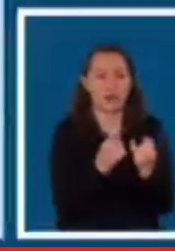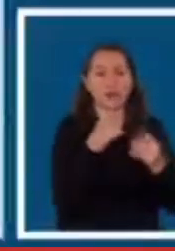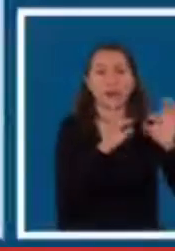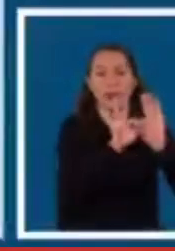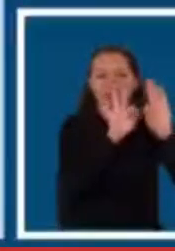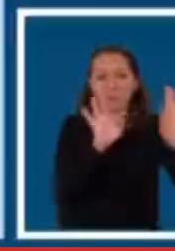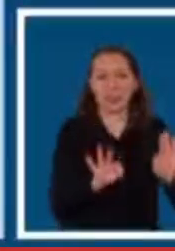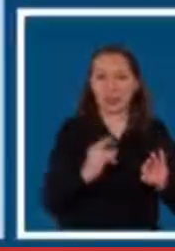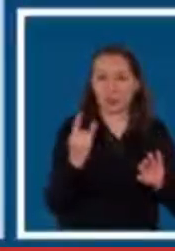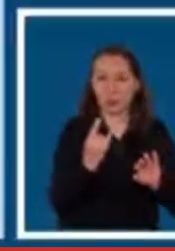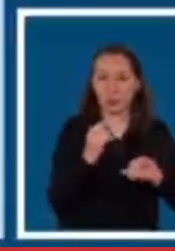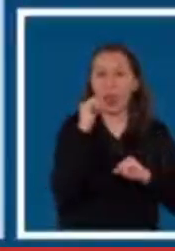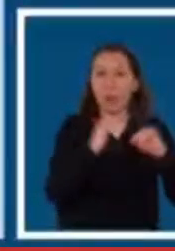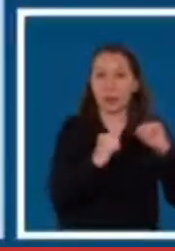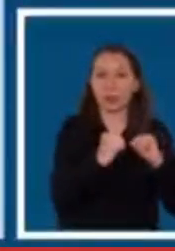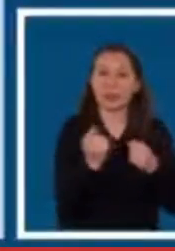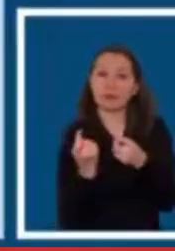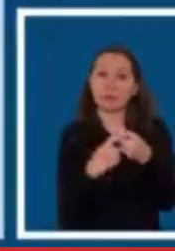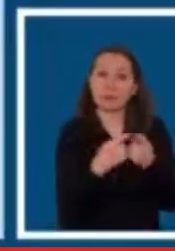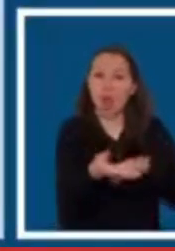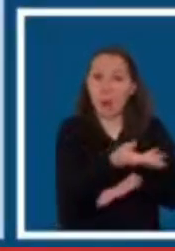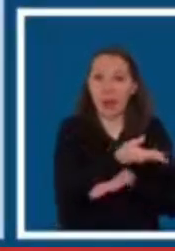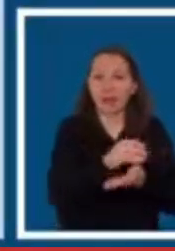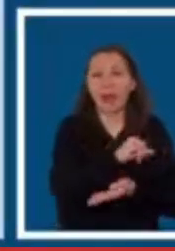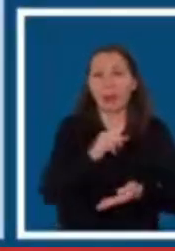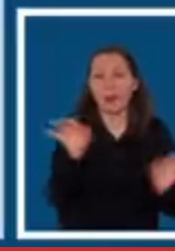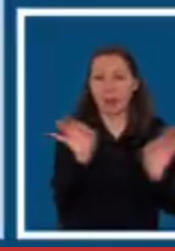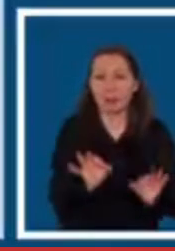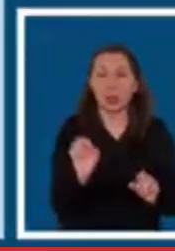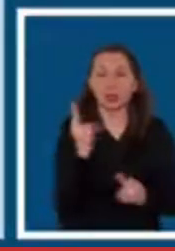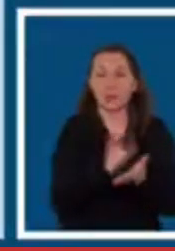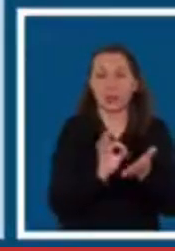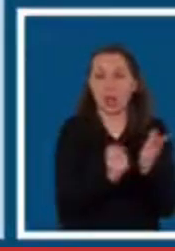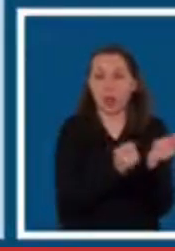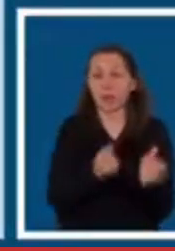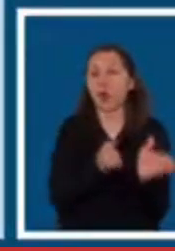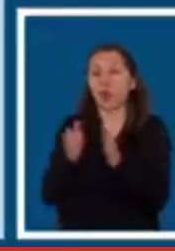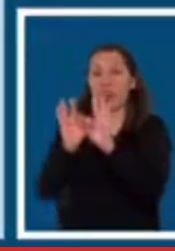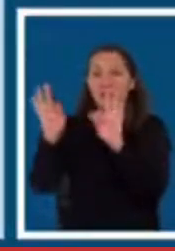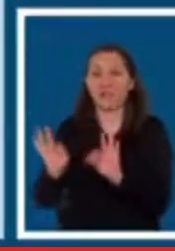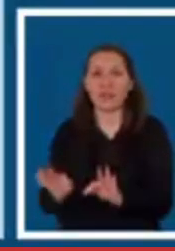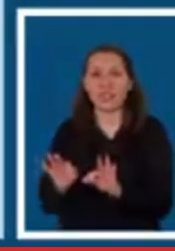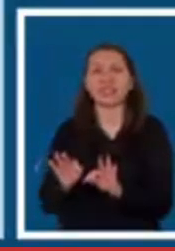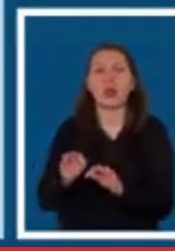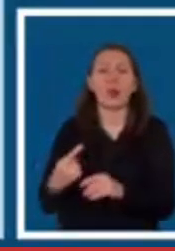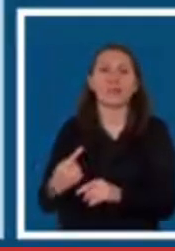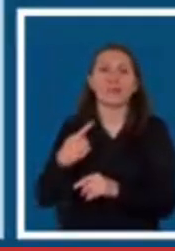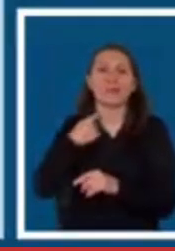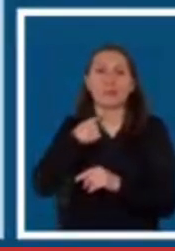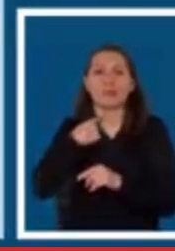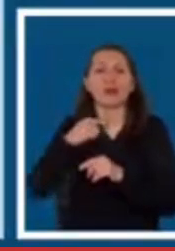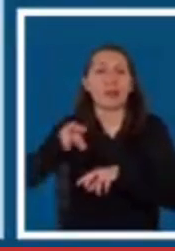ficha de emergencia y empresas cooperativas a las que se va a referir la subsecretaria de economía y una ficha de afectación silbo agropecuaria del Ministerio